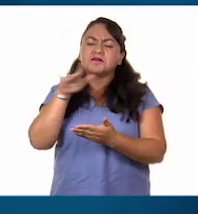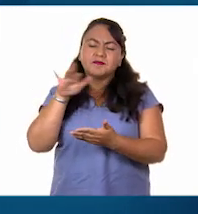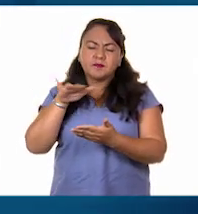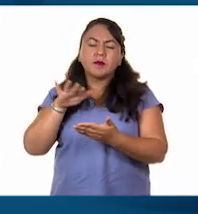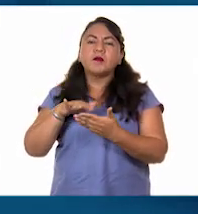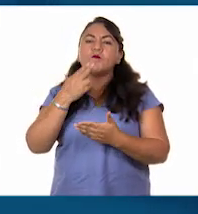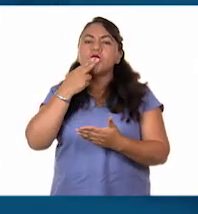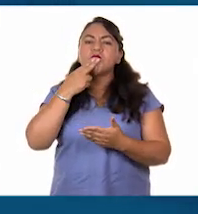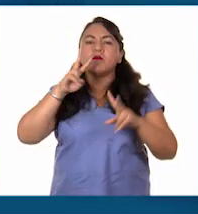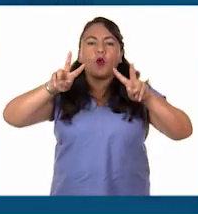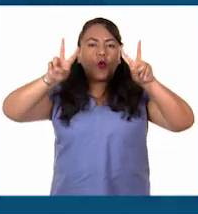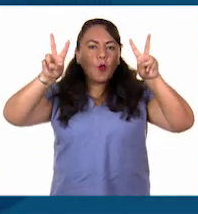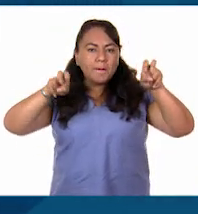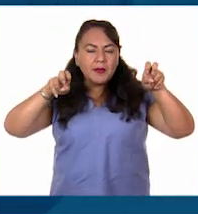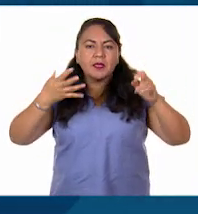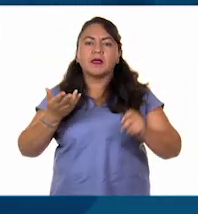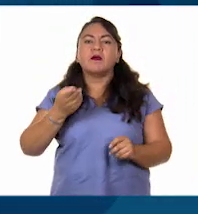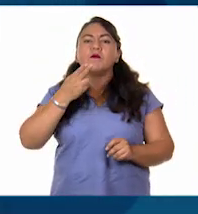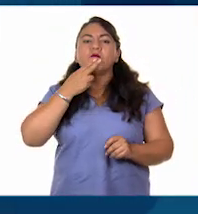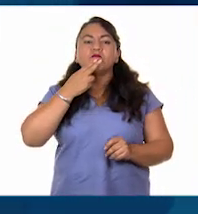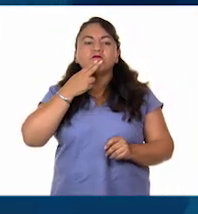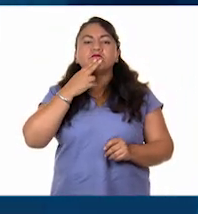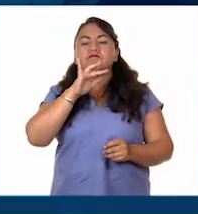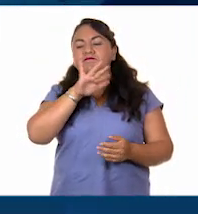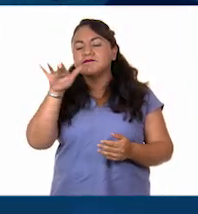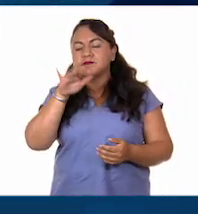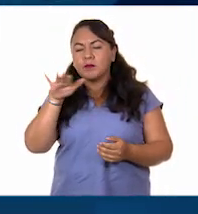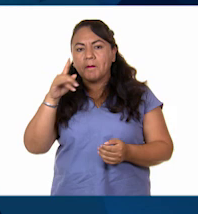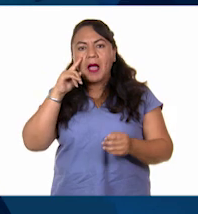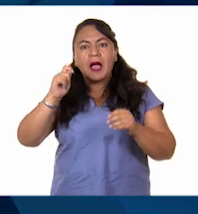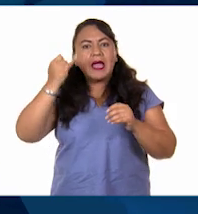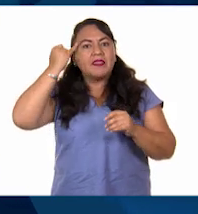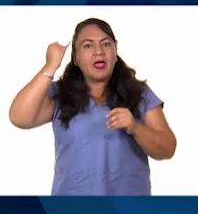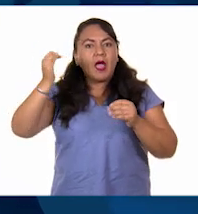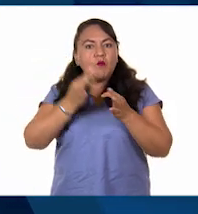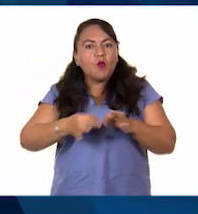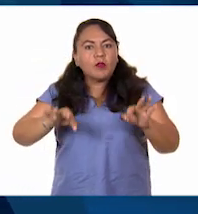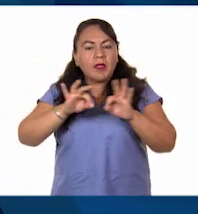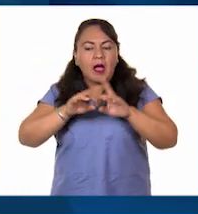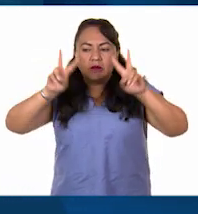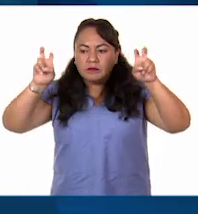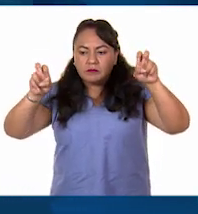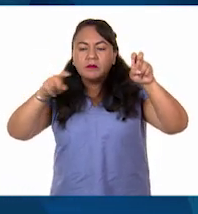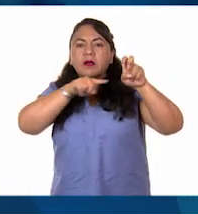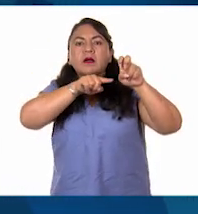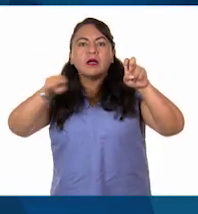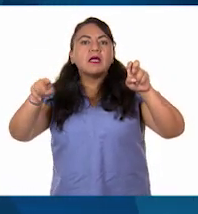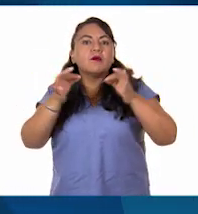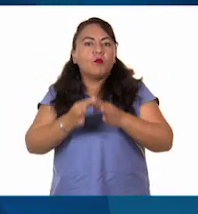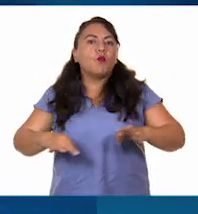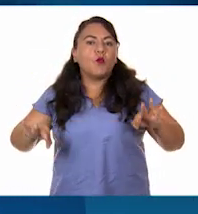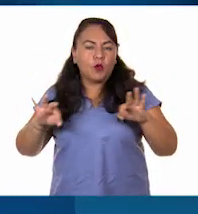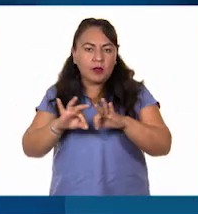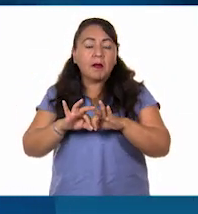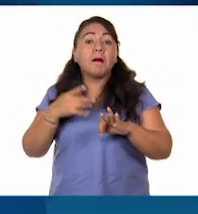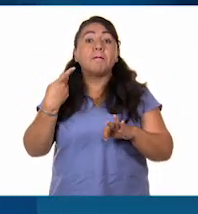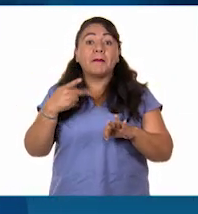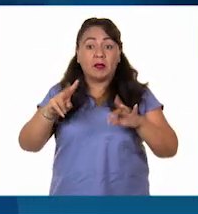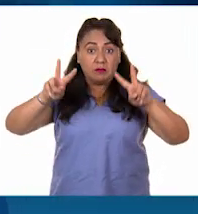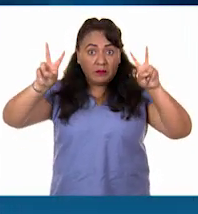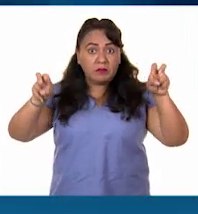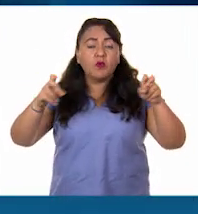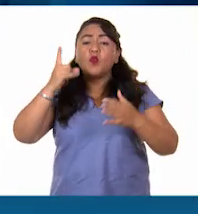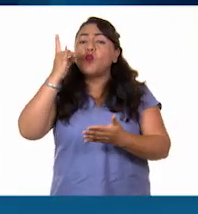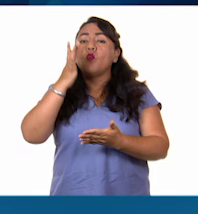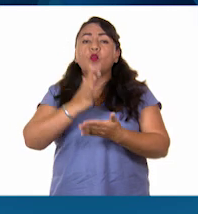utilizan las comillas y las cursivas para resaltar una idea, tal vez porque se considera importante. Pero las comillas se